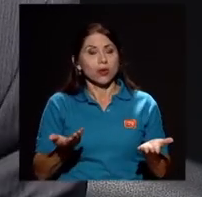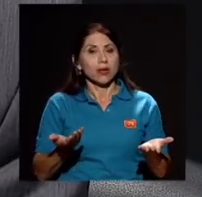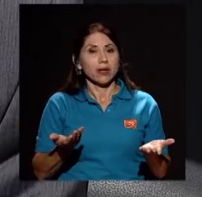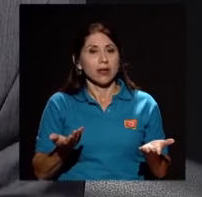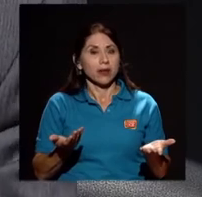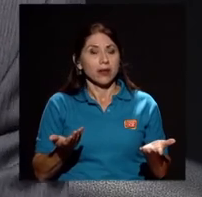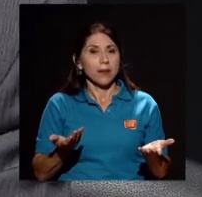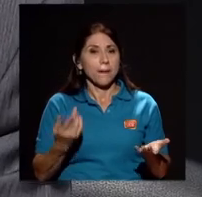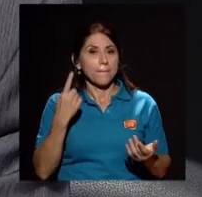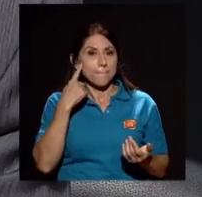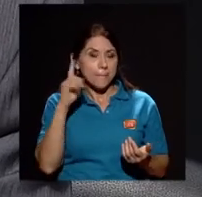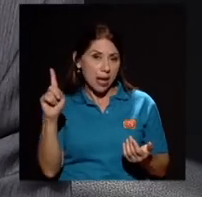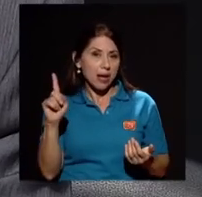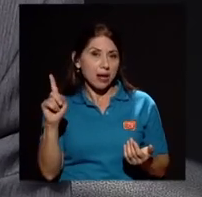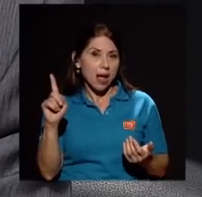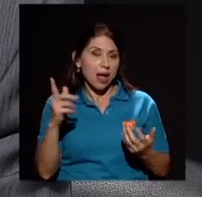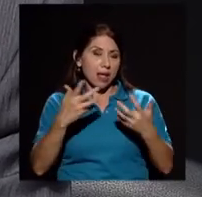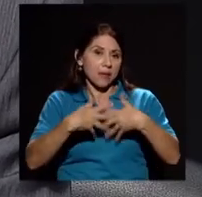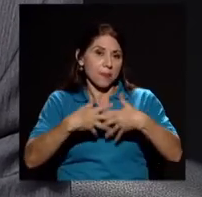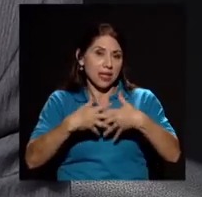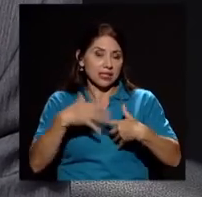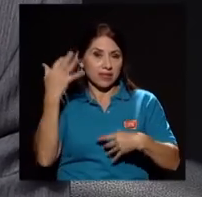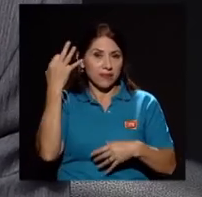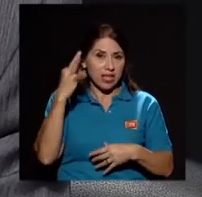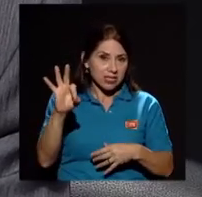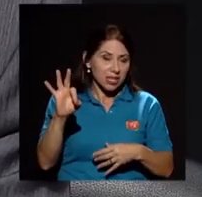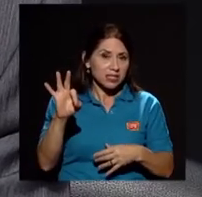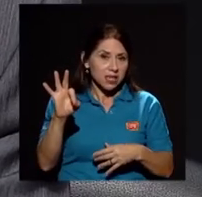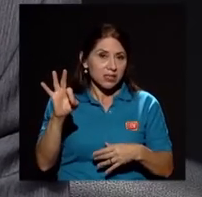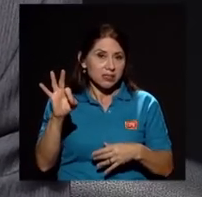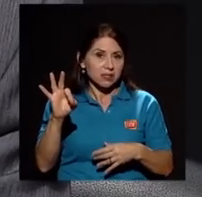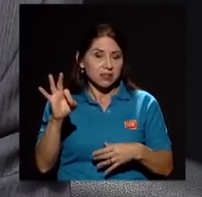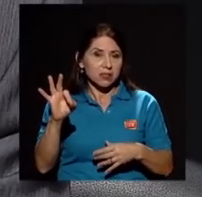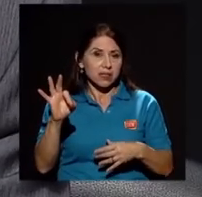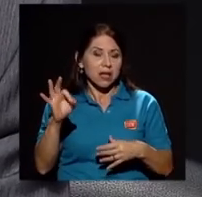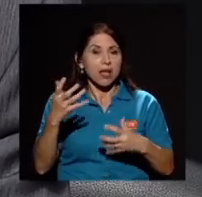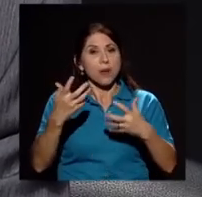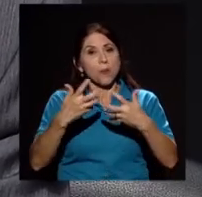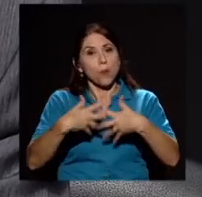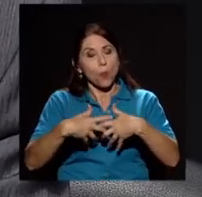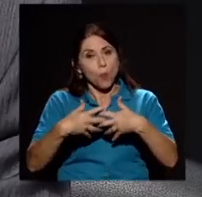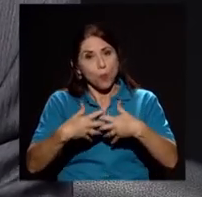a pagar entonces con cestas de posibilidad de a